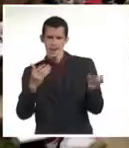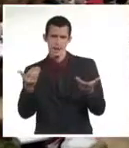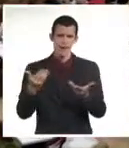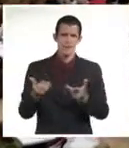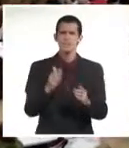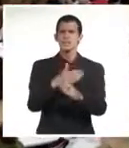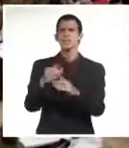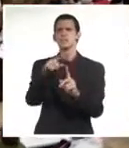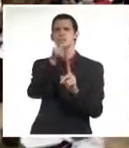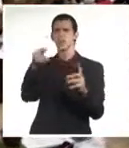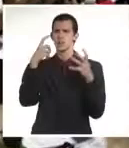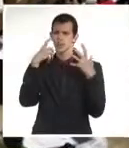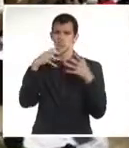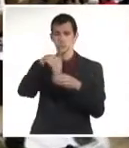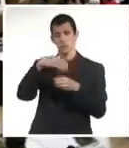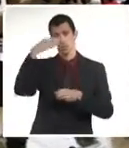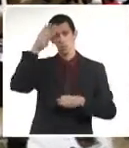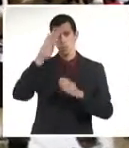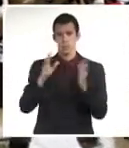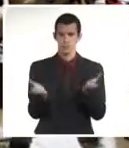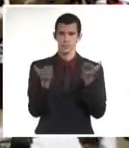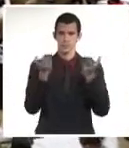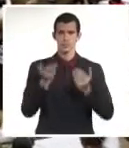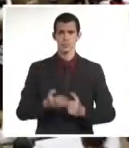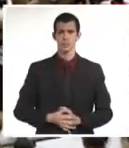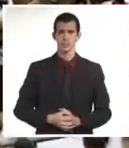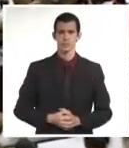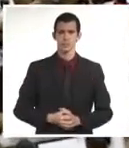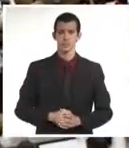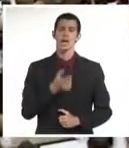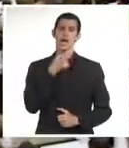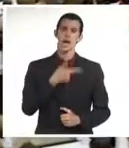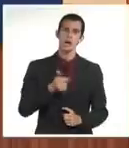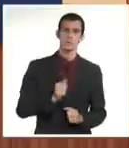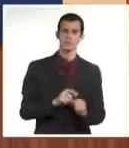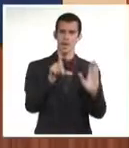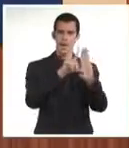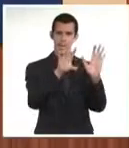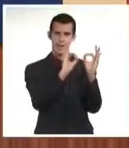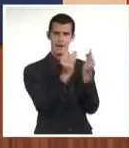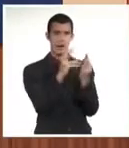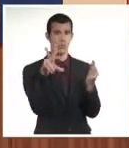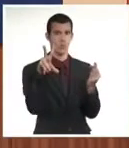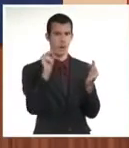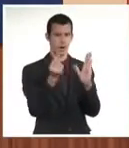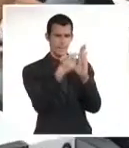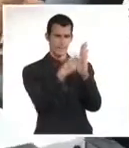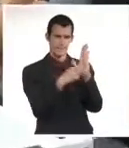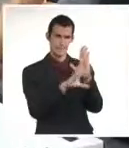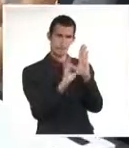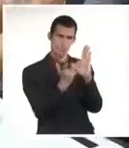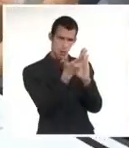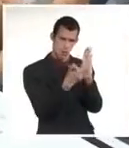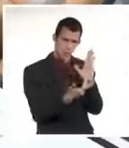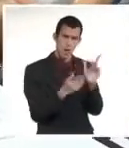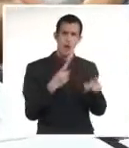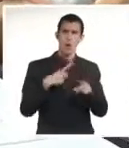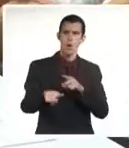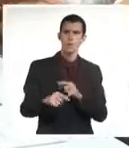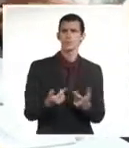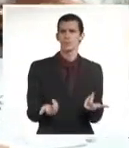interés para la nación. Temas como el análisis del proyecto de ley del Código de las Familias con vistas al referendo popular y los